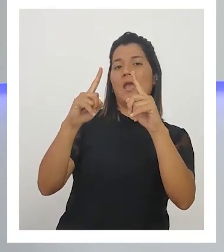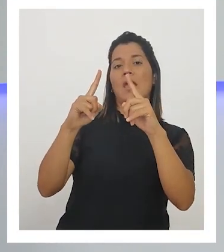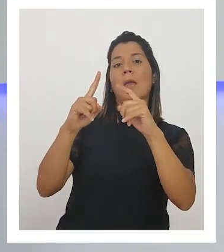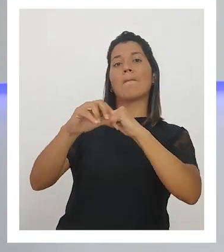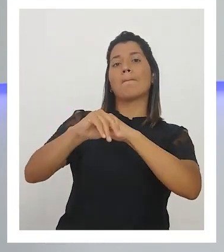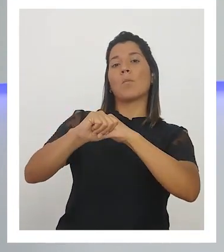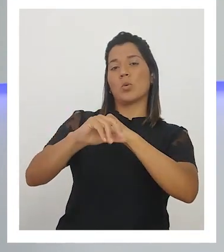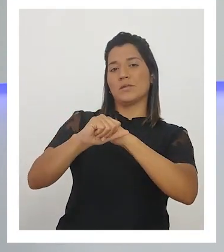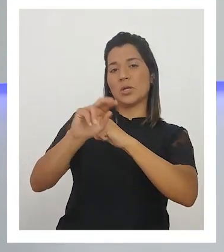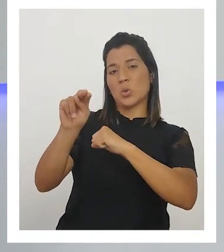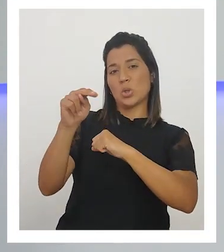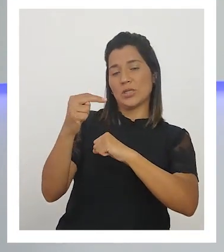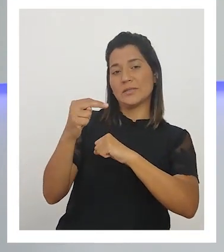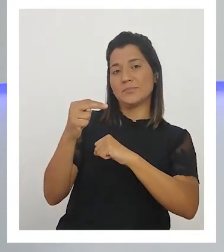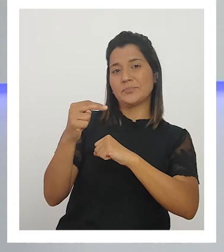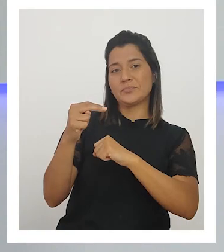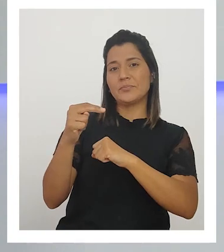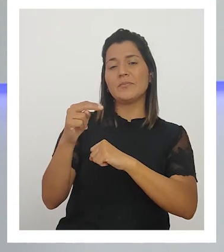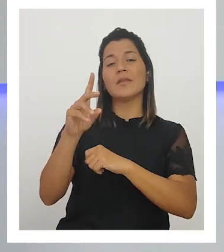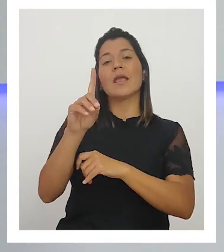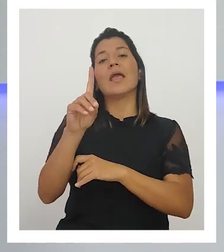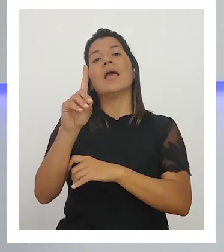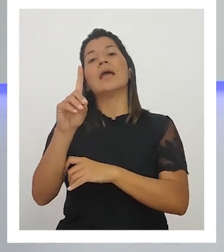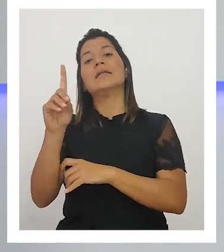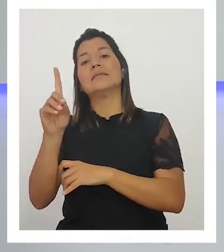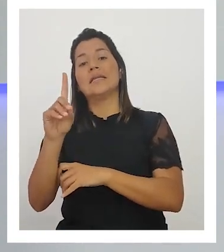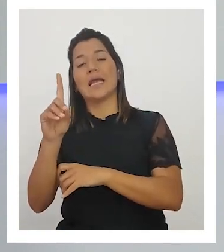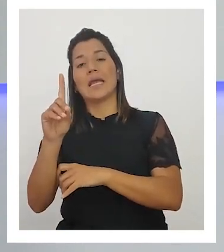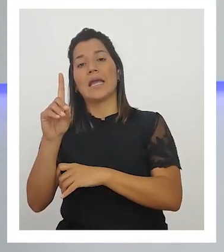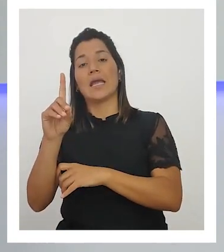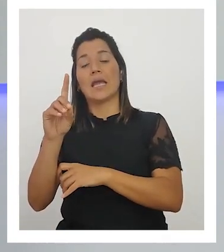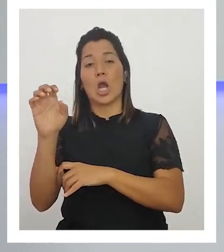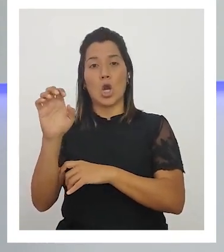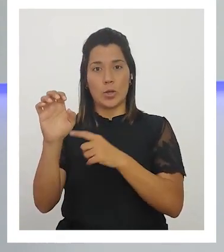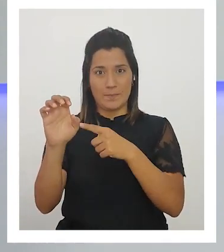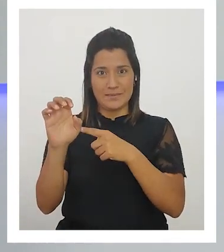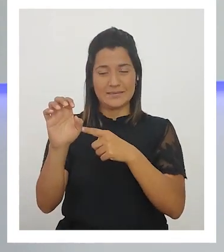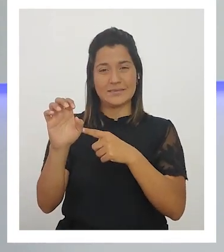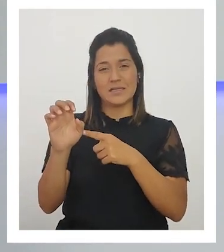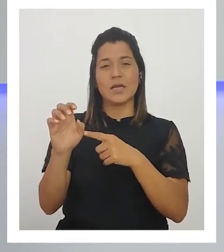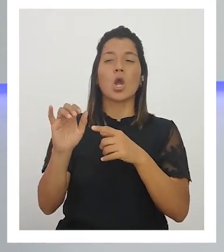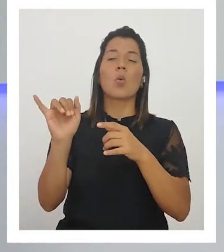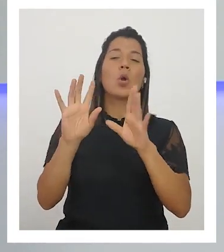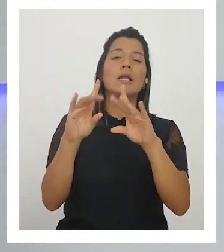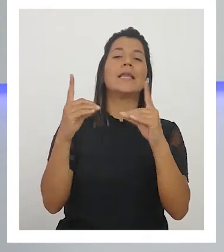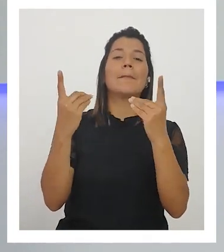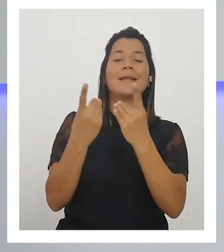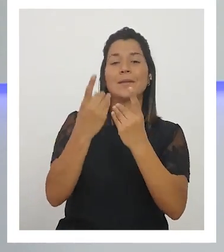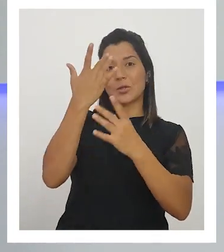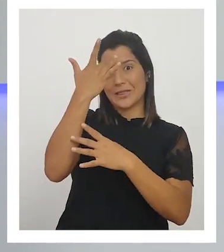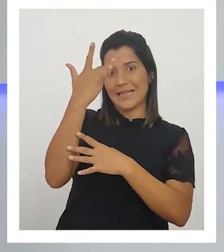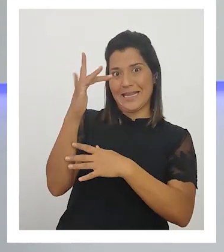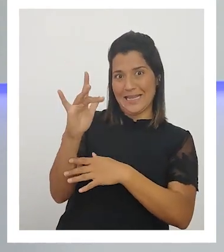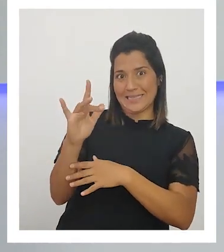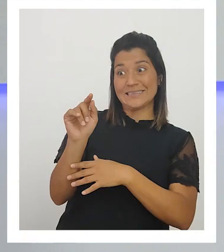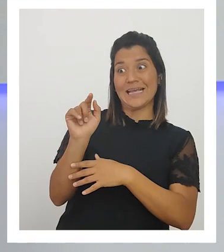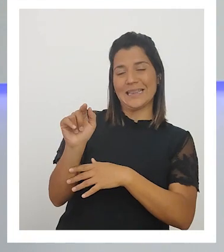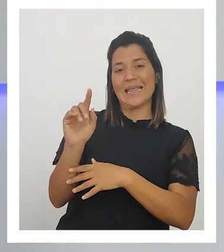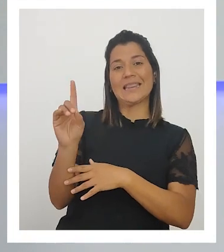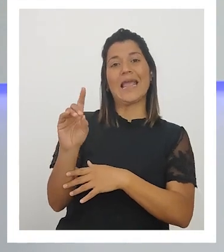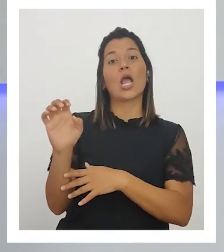Economist, The Economist, la unidad de inteligencia de The Economist, dijo que Costa Rica